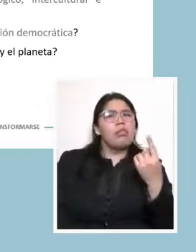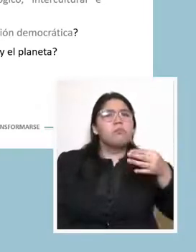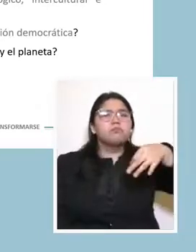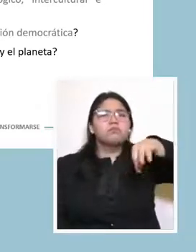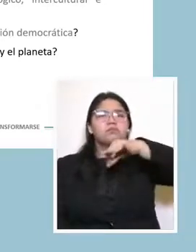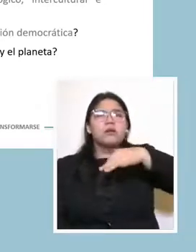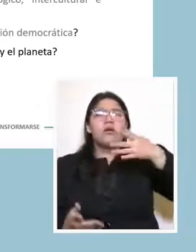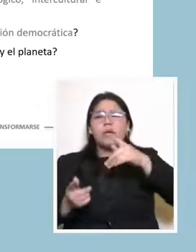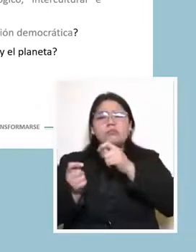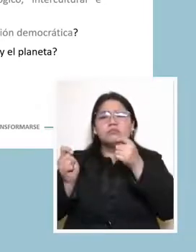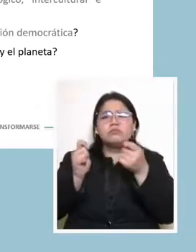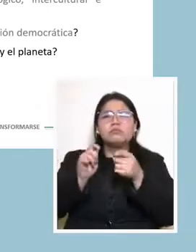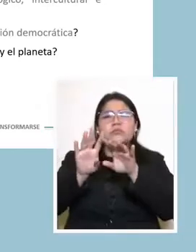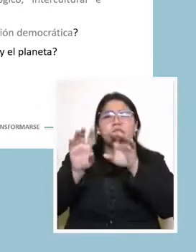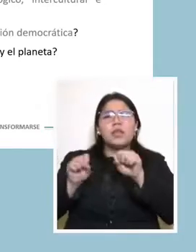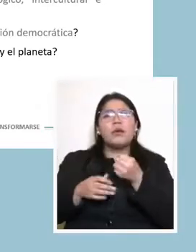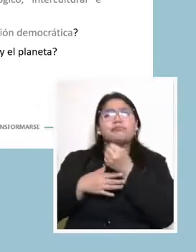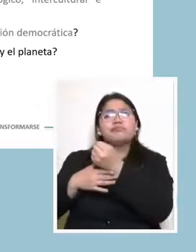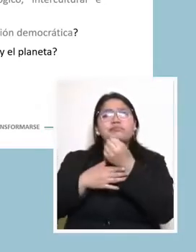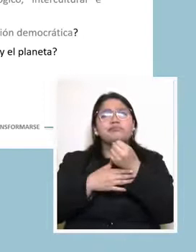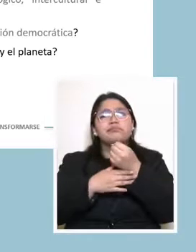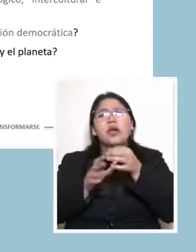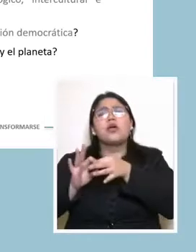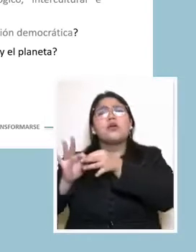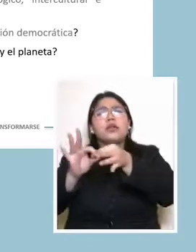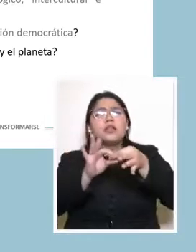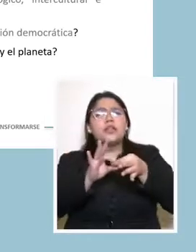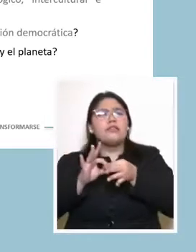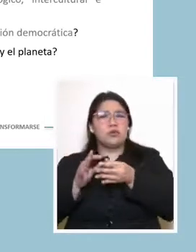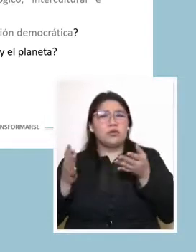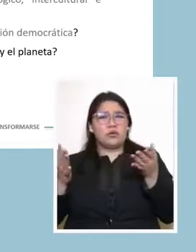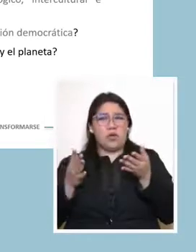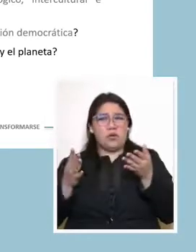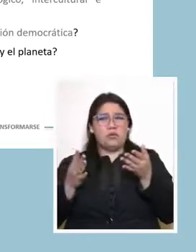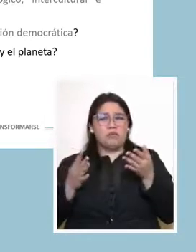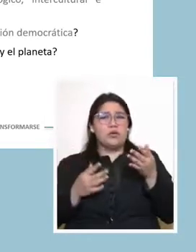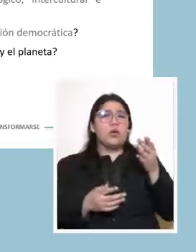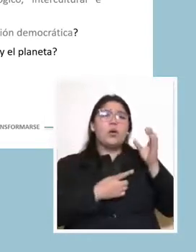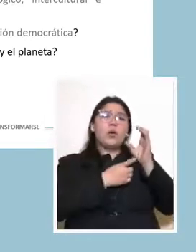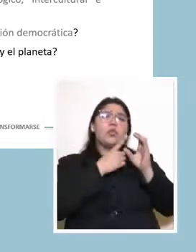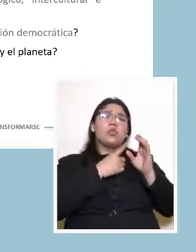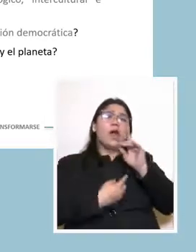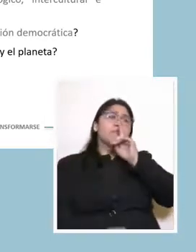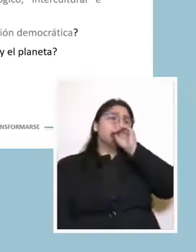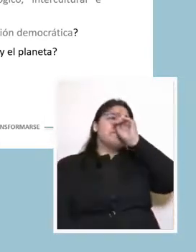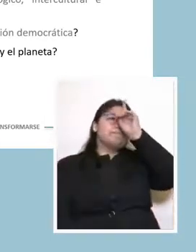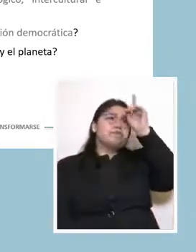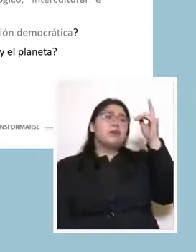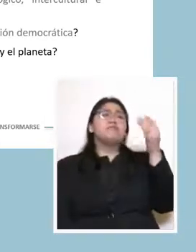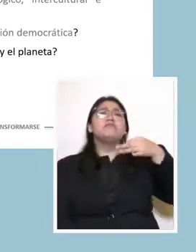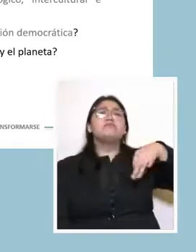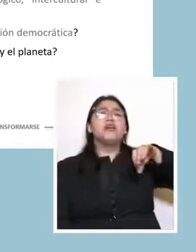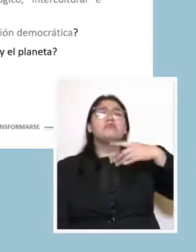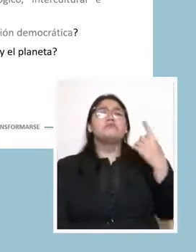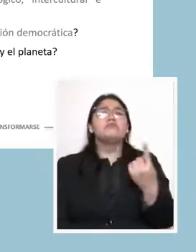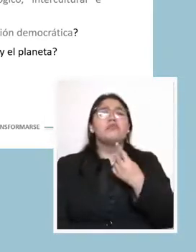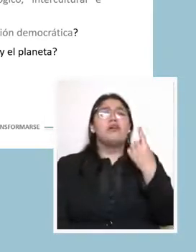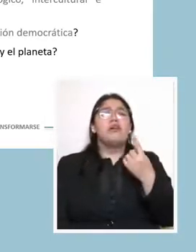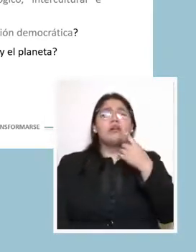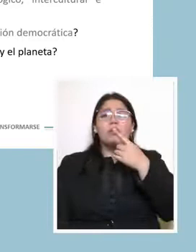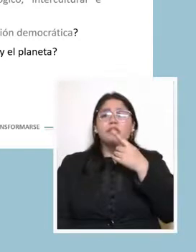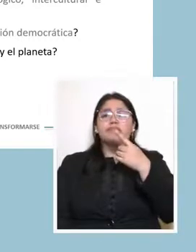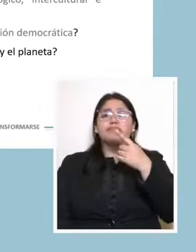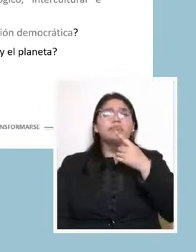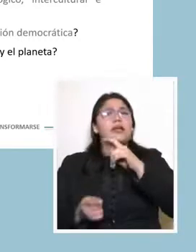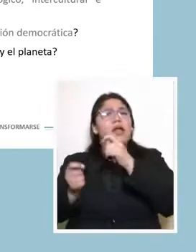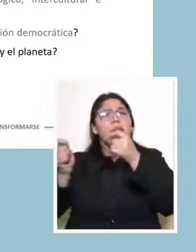y solidario? ¿Cómo transitar de una cultura solitaria a una cultura colaborativa? ¿Cómo